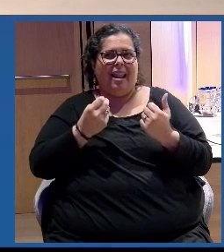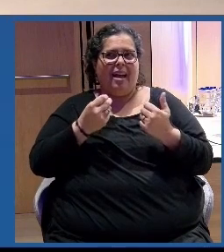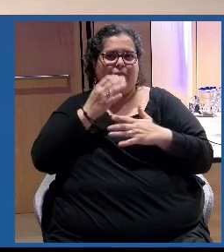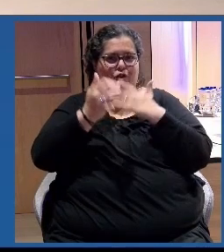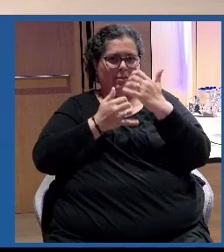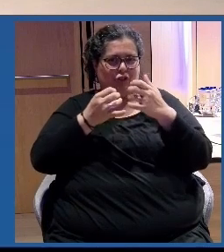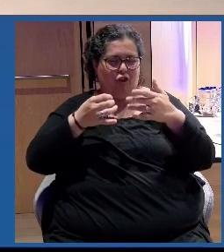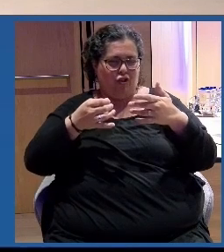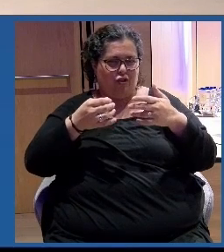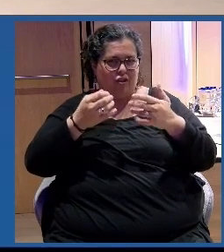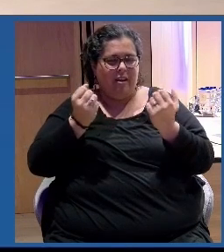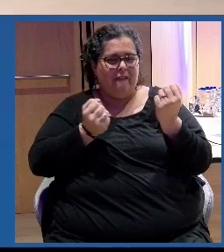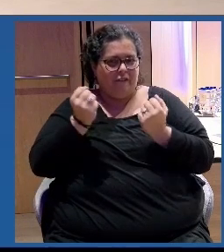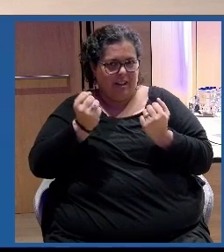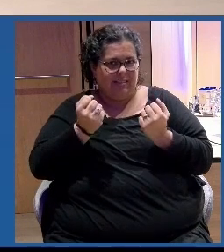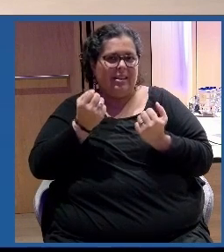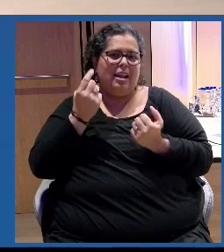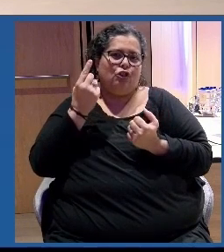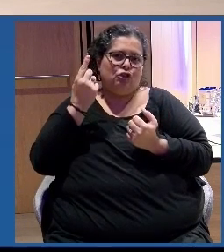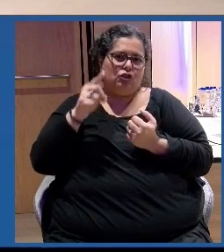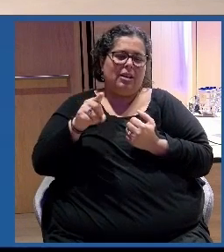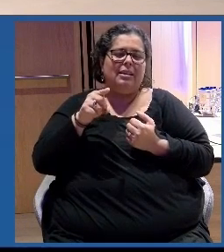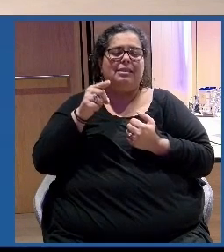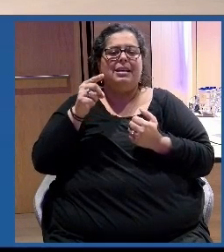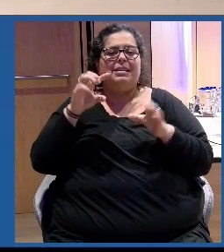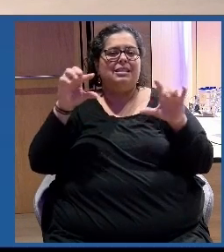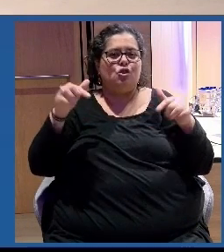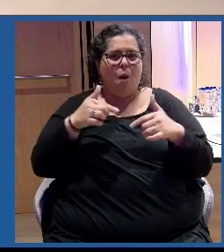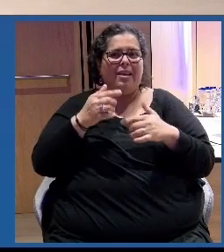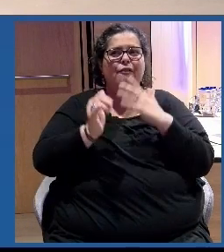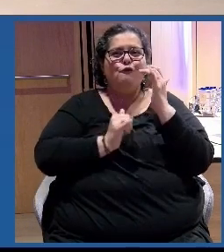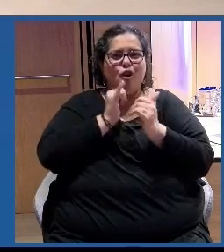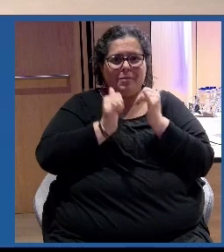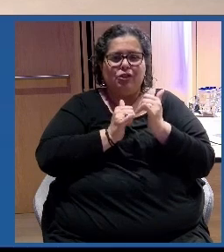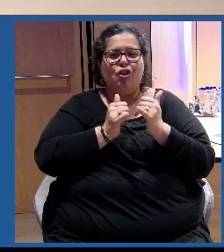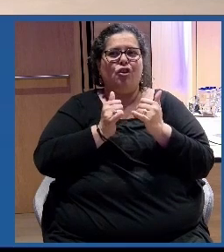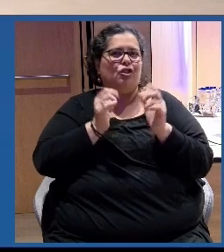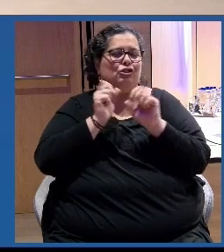sin esa información es muy difícil hacer análisis más rigurosos.